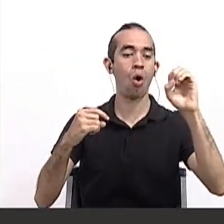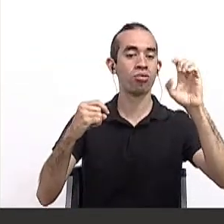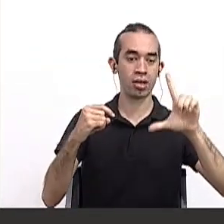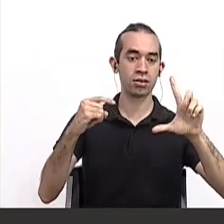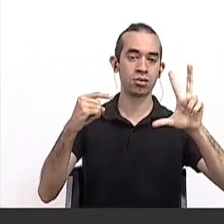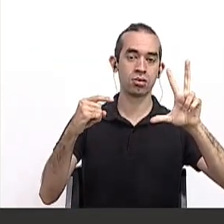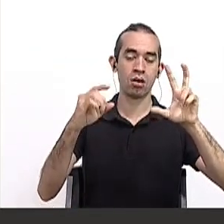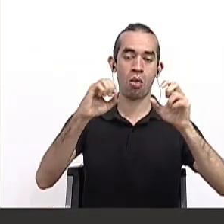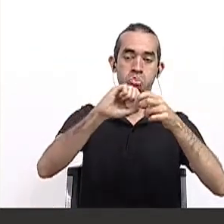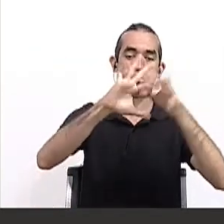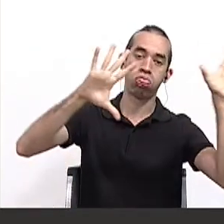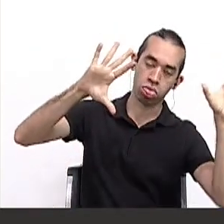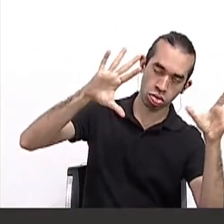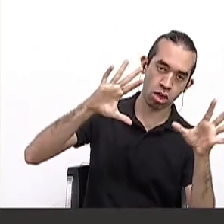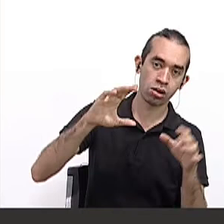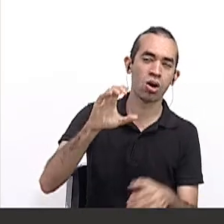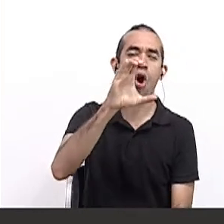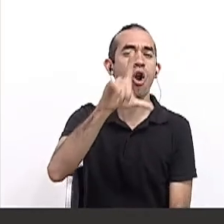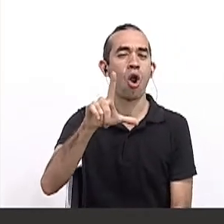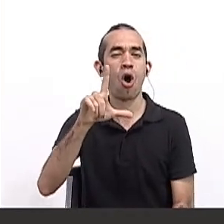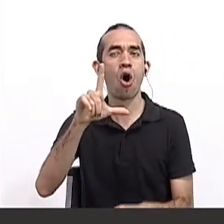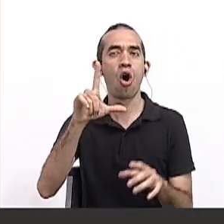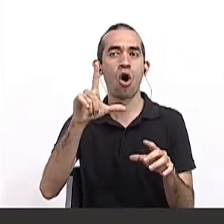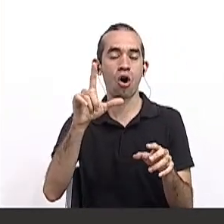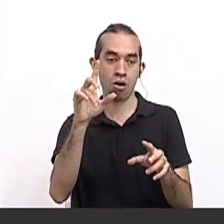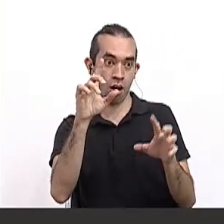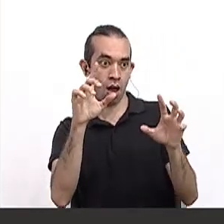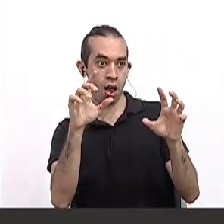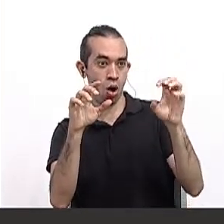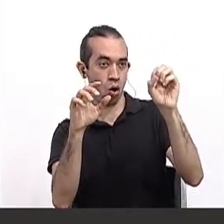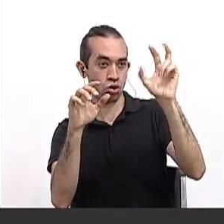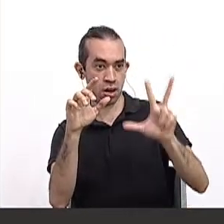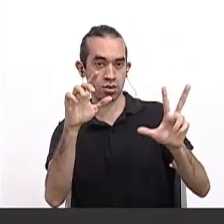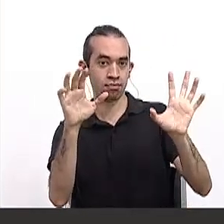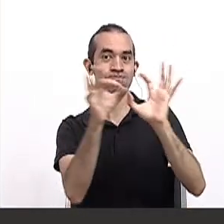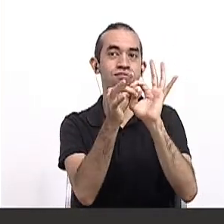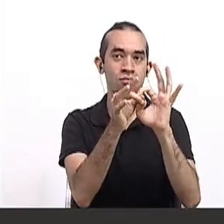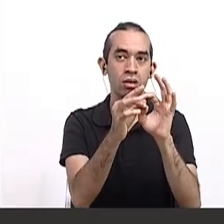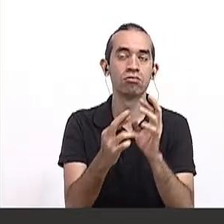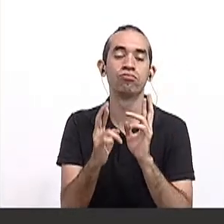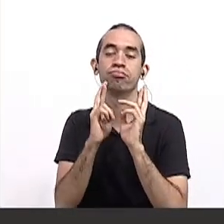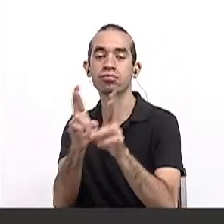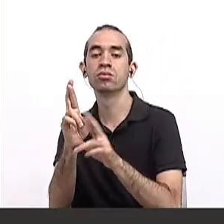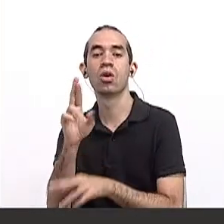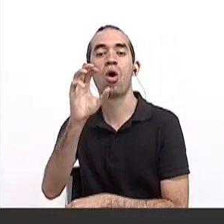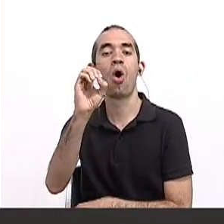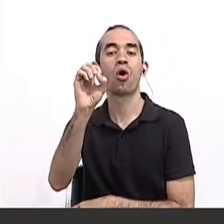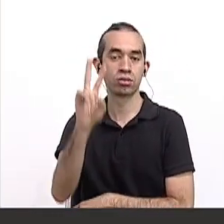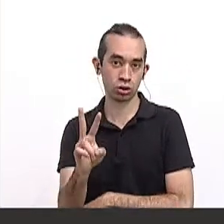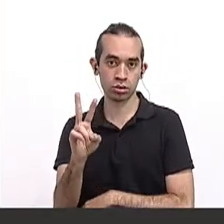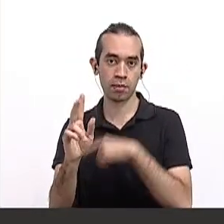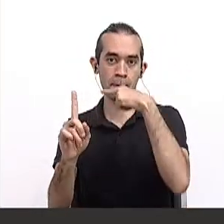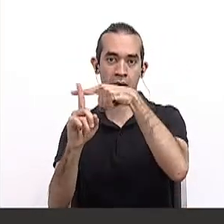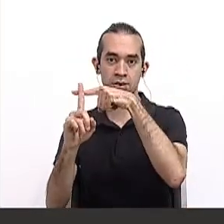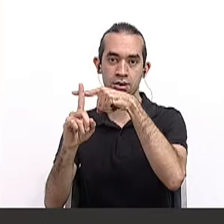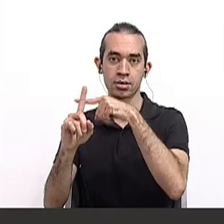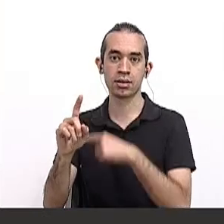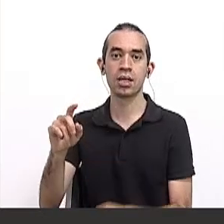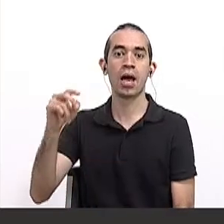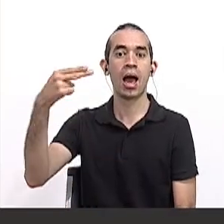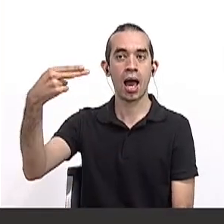rompa. El cloro, al reaccionar con el ozono, produce una molécula de oxígeno y un ion